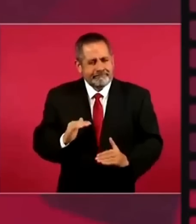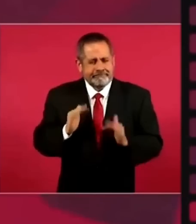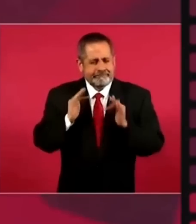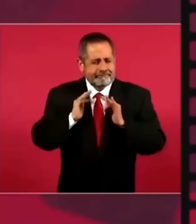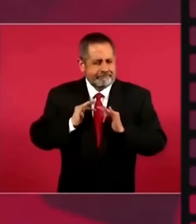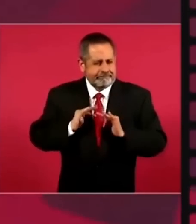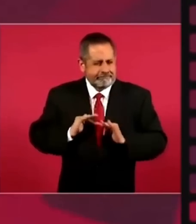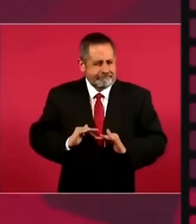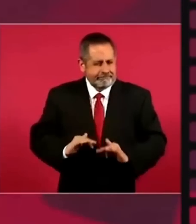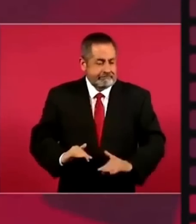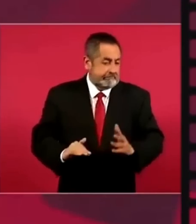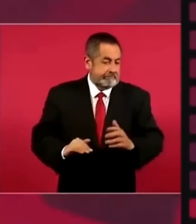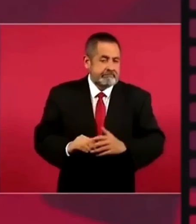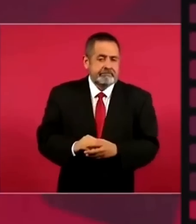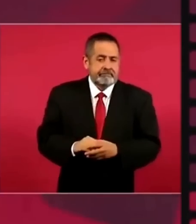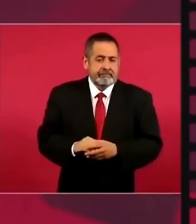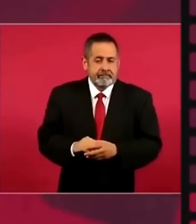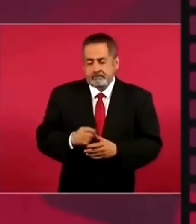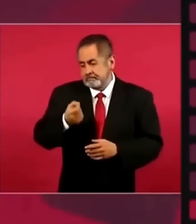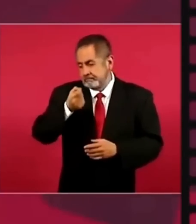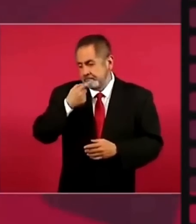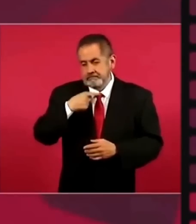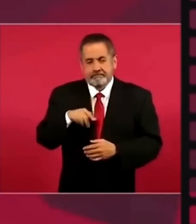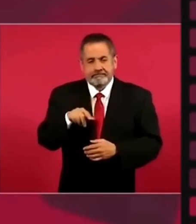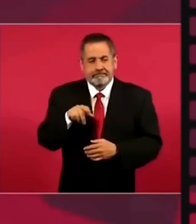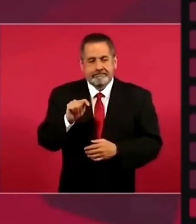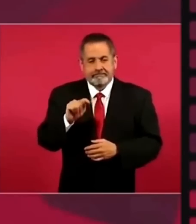o un tafil